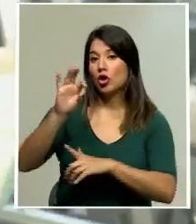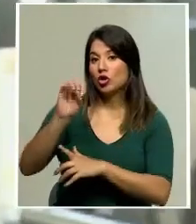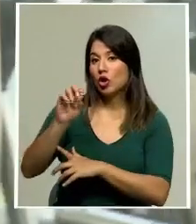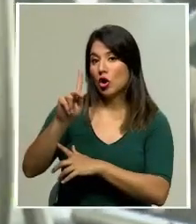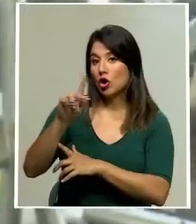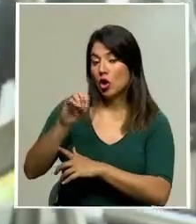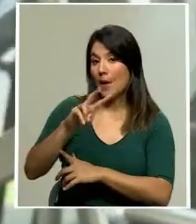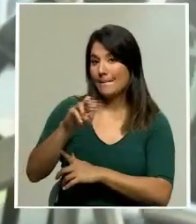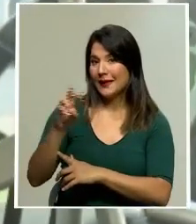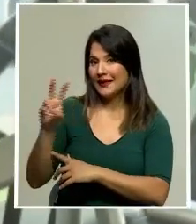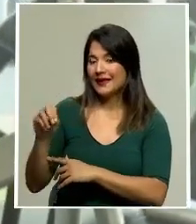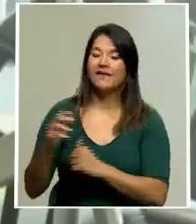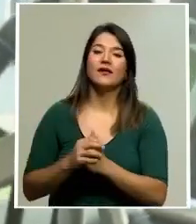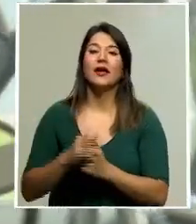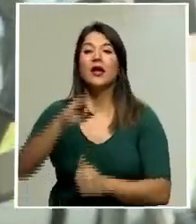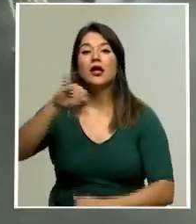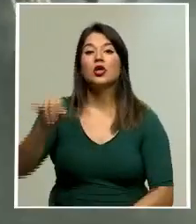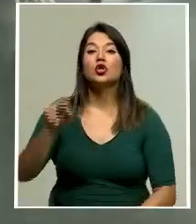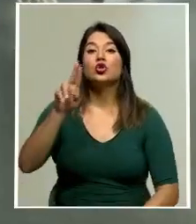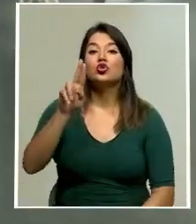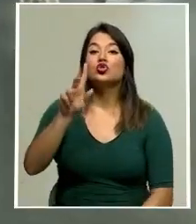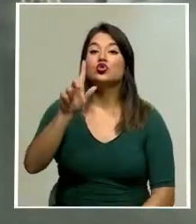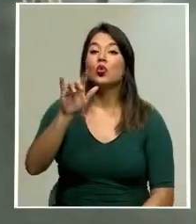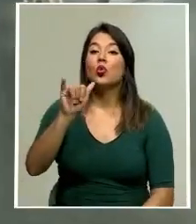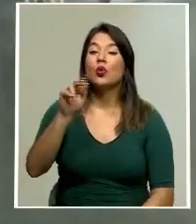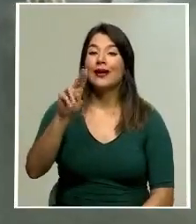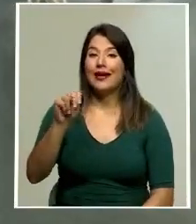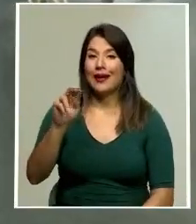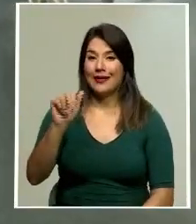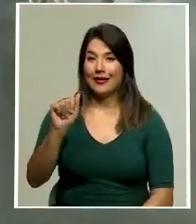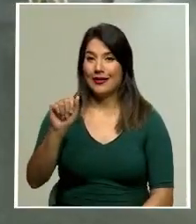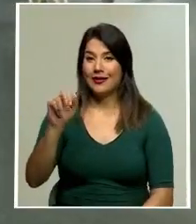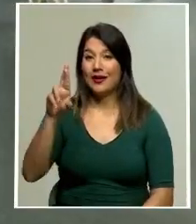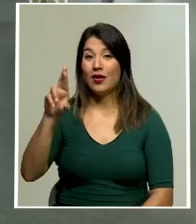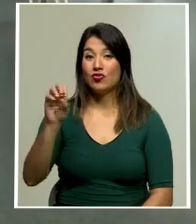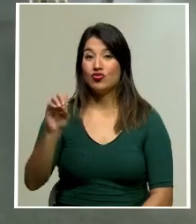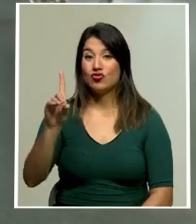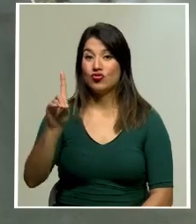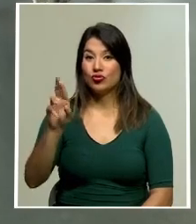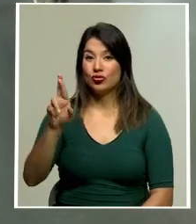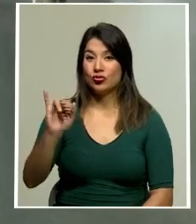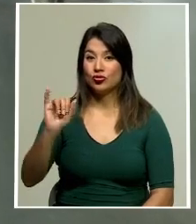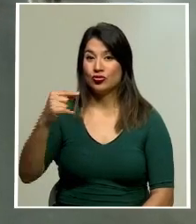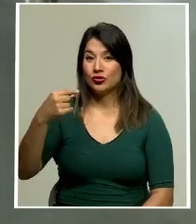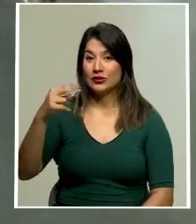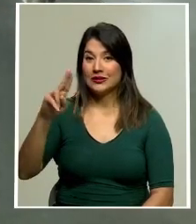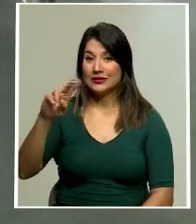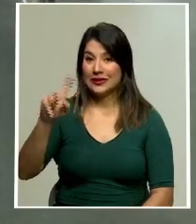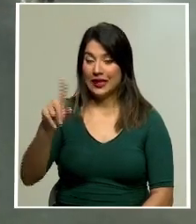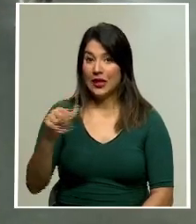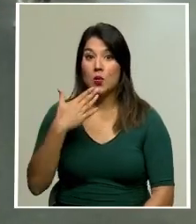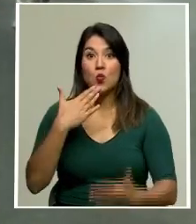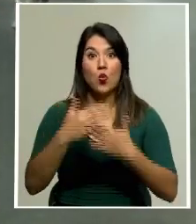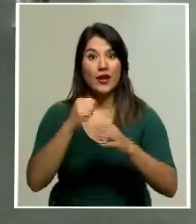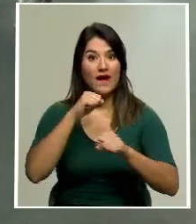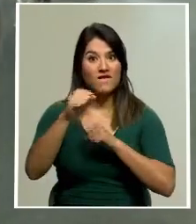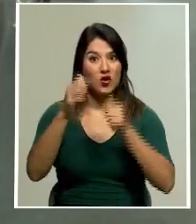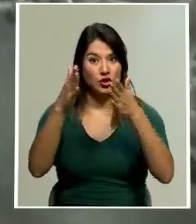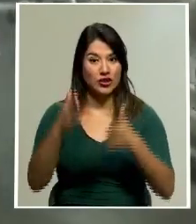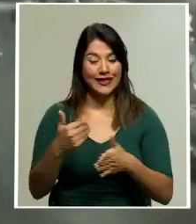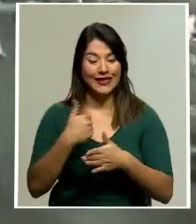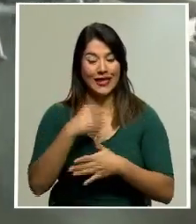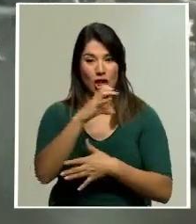Juliana Rodríguez, alias La China, es una de las mejores boxeadoras que ha tenido el país en los últimos años. Después de una carrera de